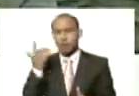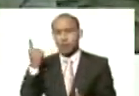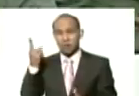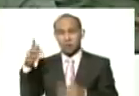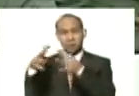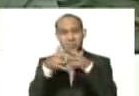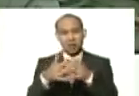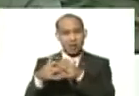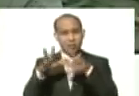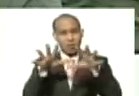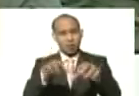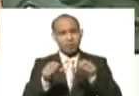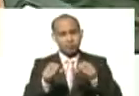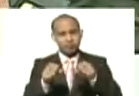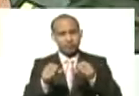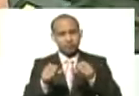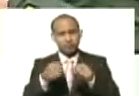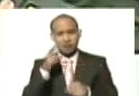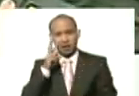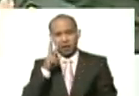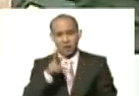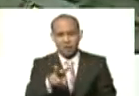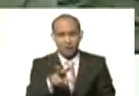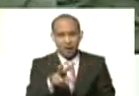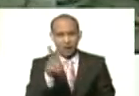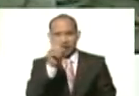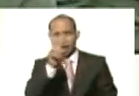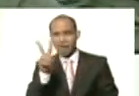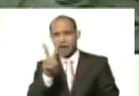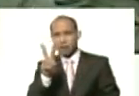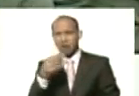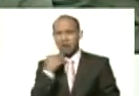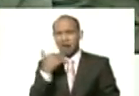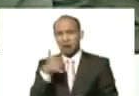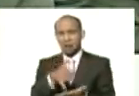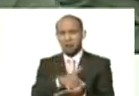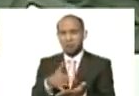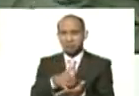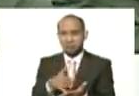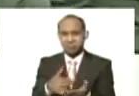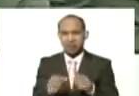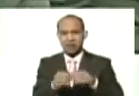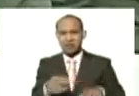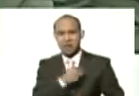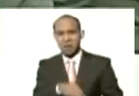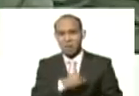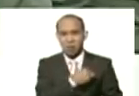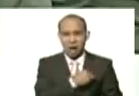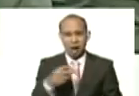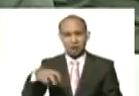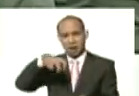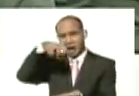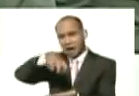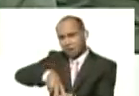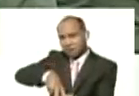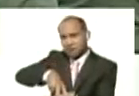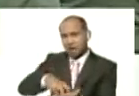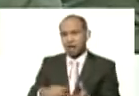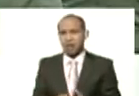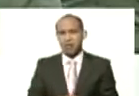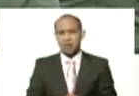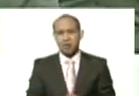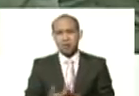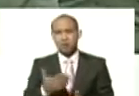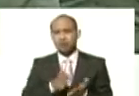pretende a nosotros vernos derrotados, desmoralizados, arrodillados por